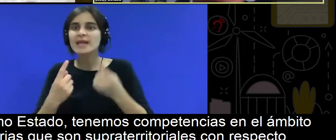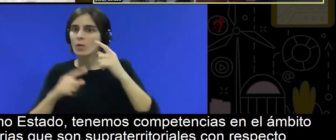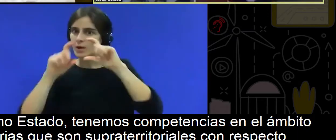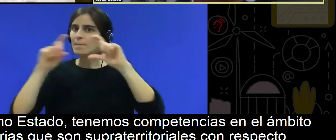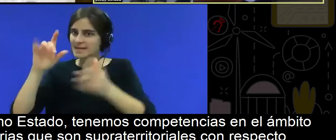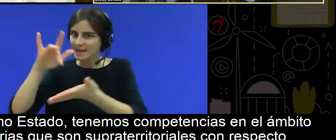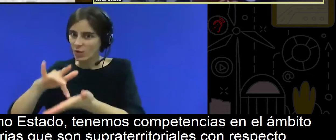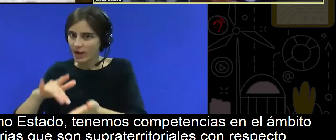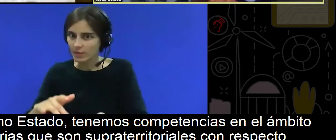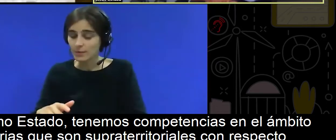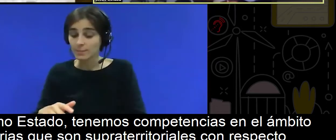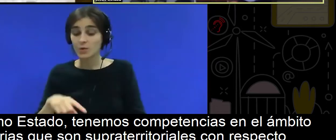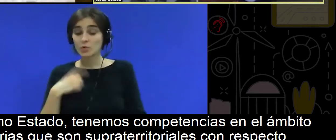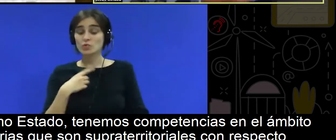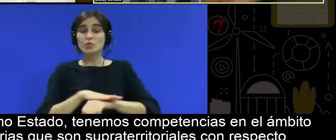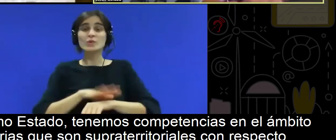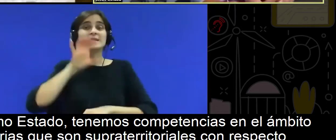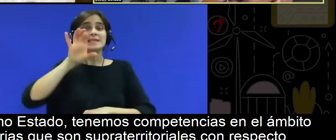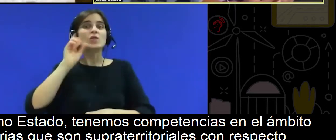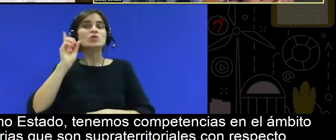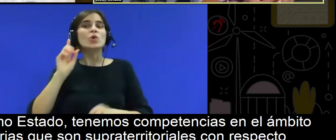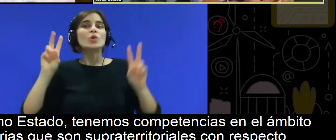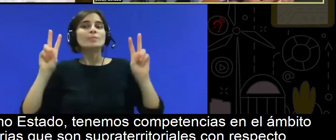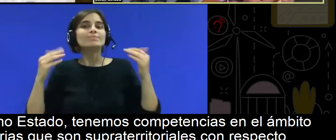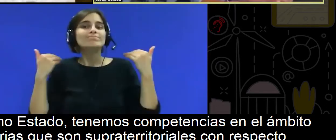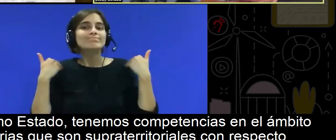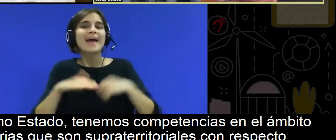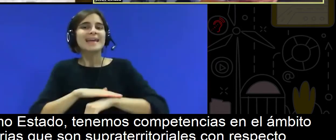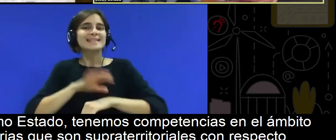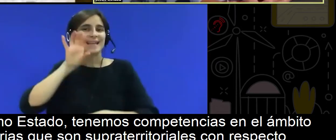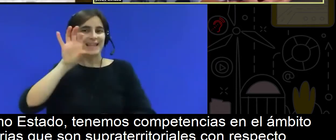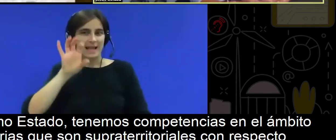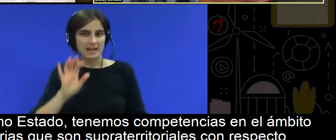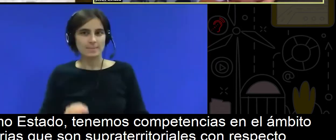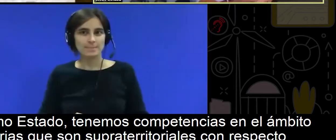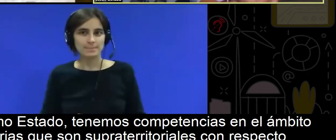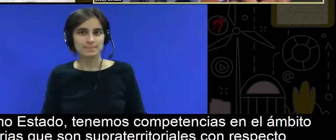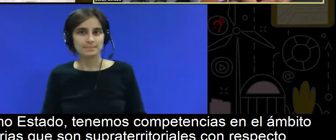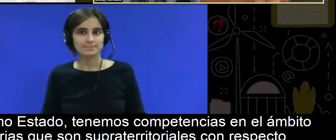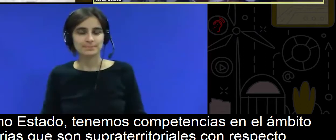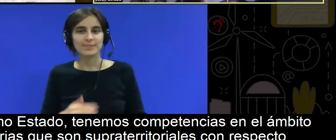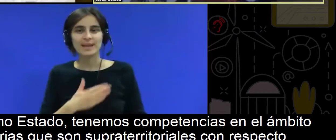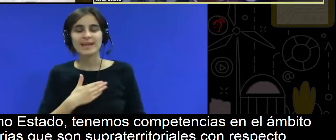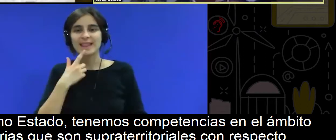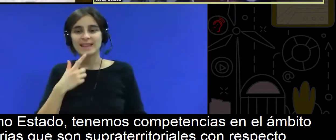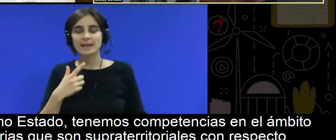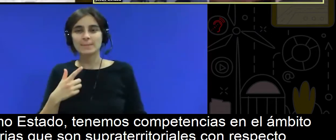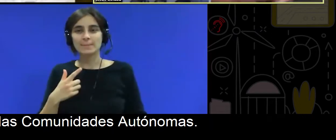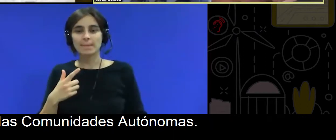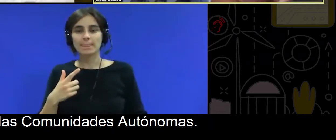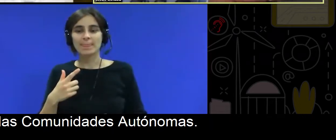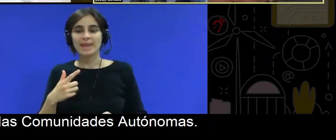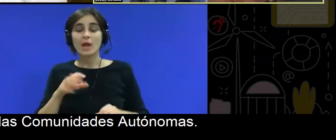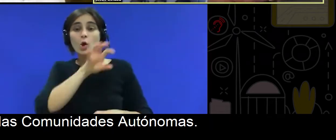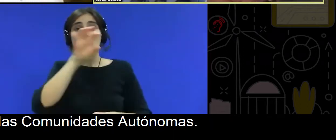Estado, evidentemente, tenemos competencias en el ámbito estatal, ¿no? En materias que superan la territorialidad, son supraterritoriales